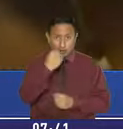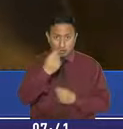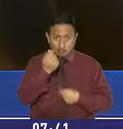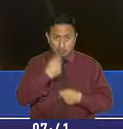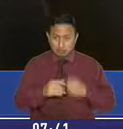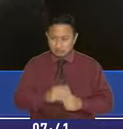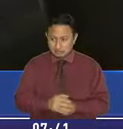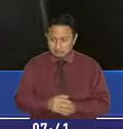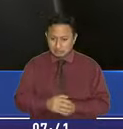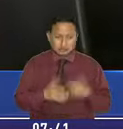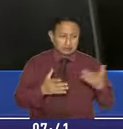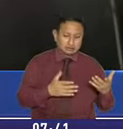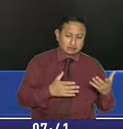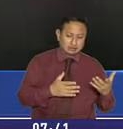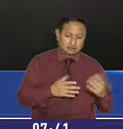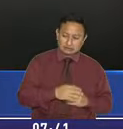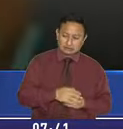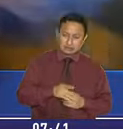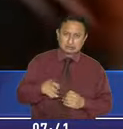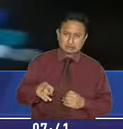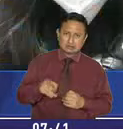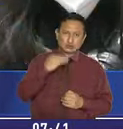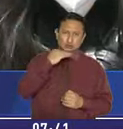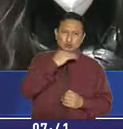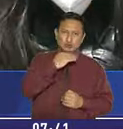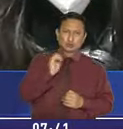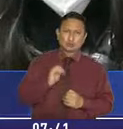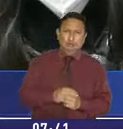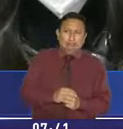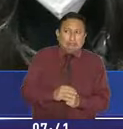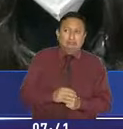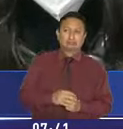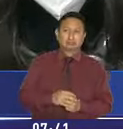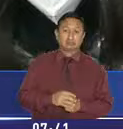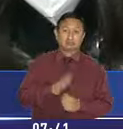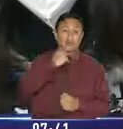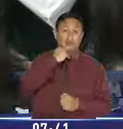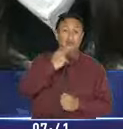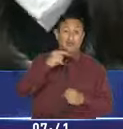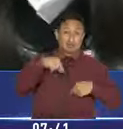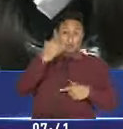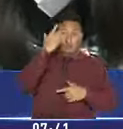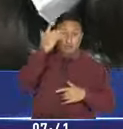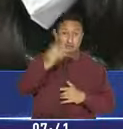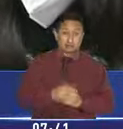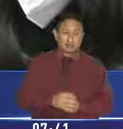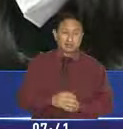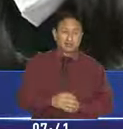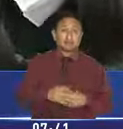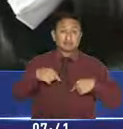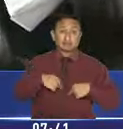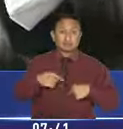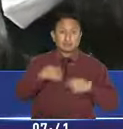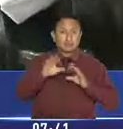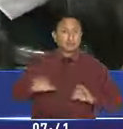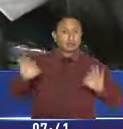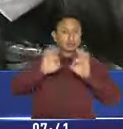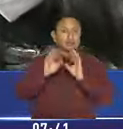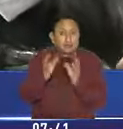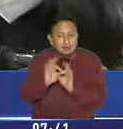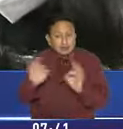higiénicas necesarias. Sí, es algo desagradable, ¿no? Porque realmente el aseo ya viene desde nosotros, desde casa,